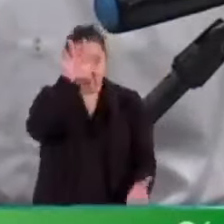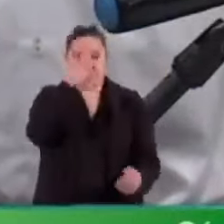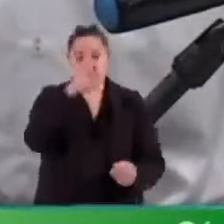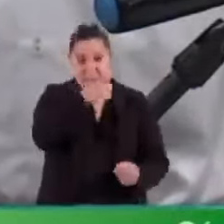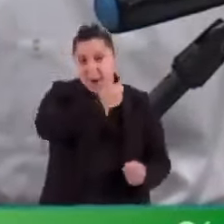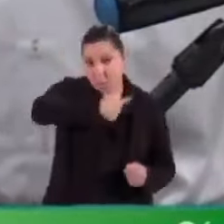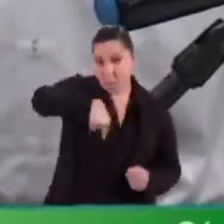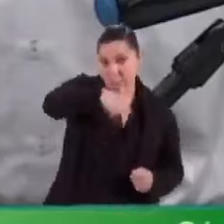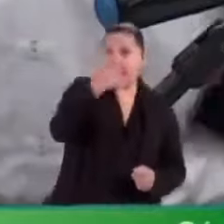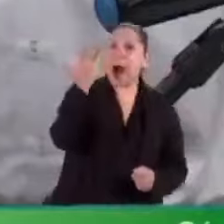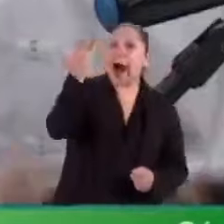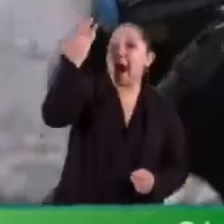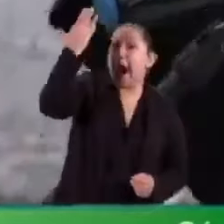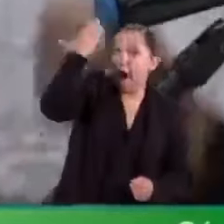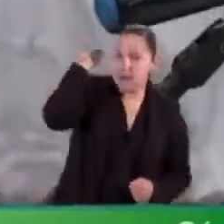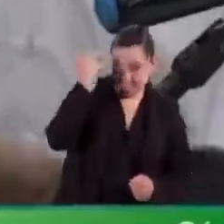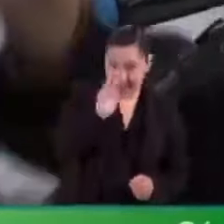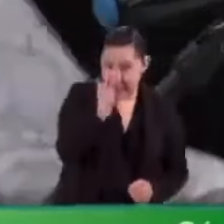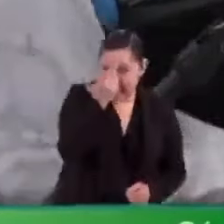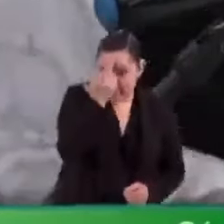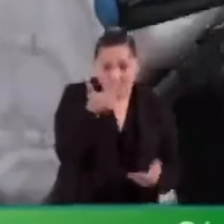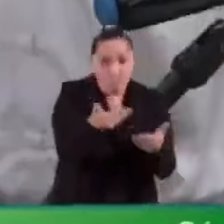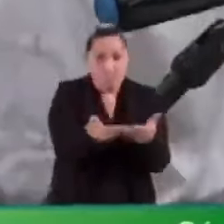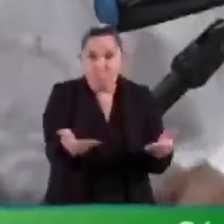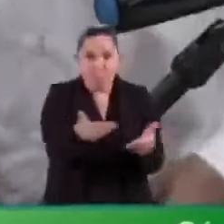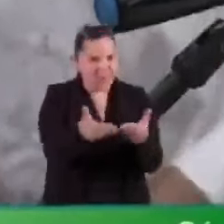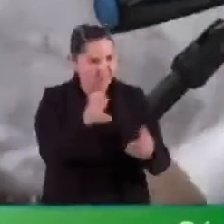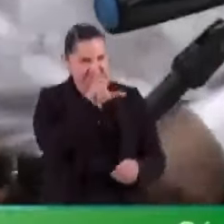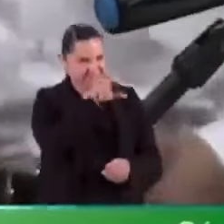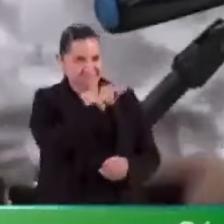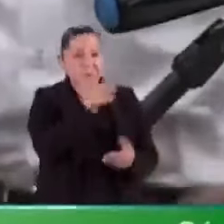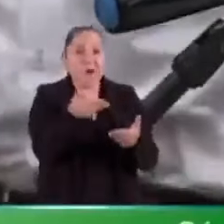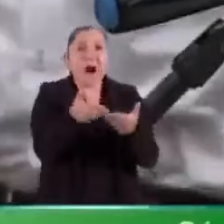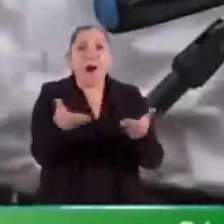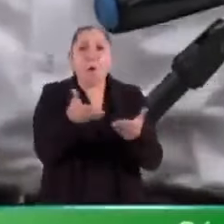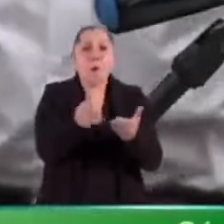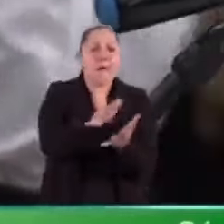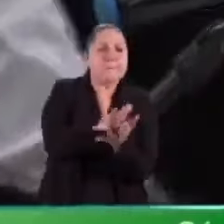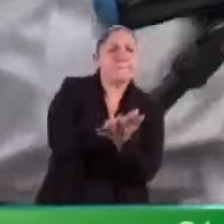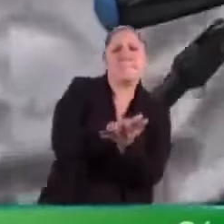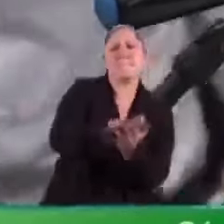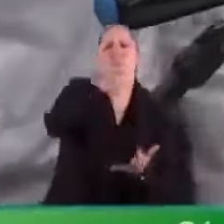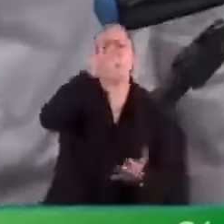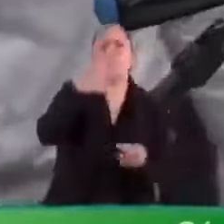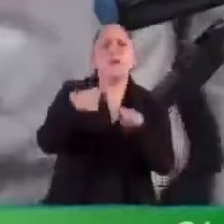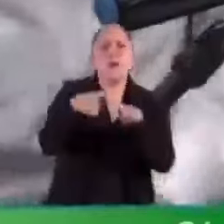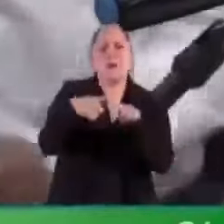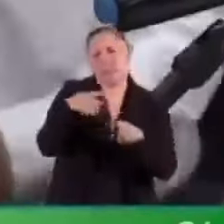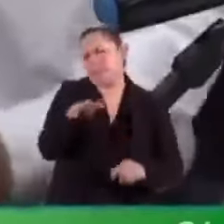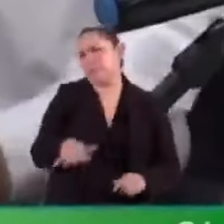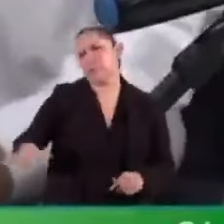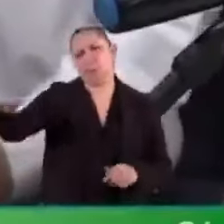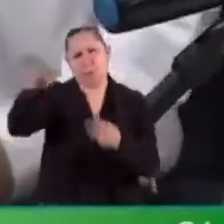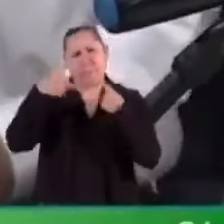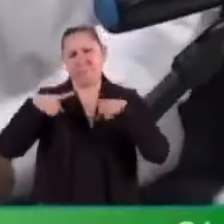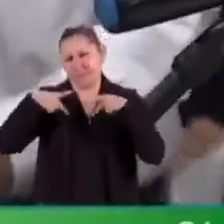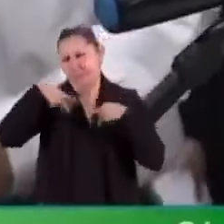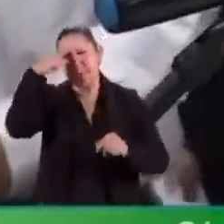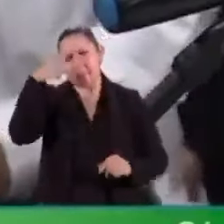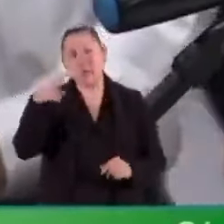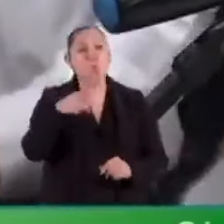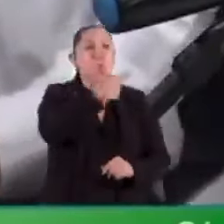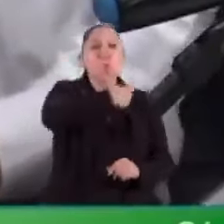son mayoría, la mayoría es ahora del pueblo. ¿Y qué decían? ¿Qué